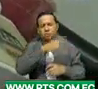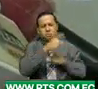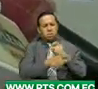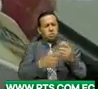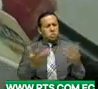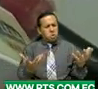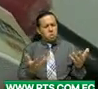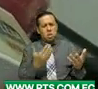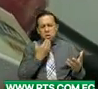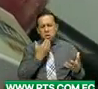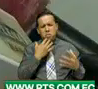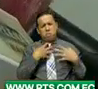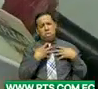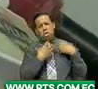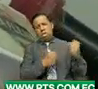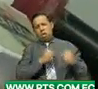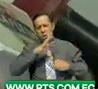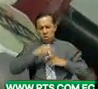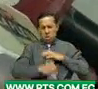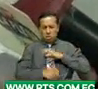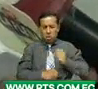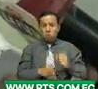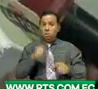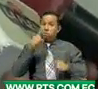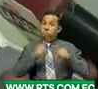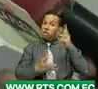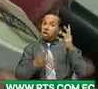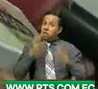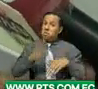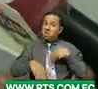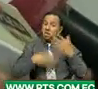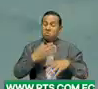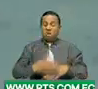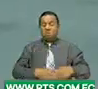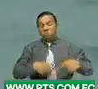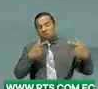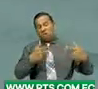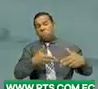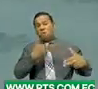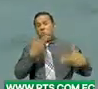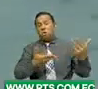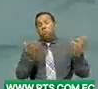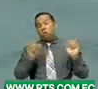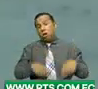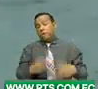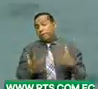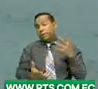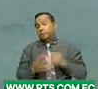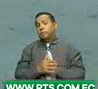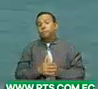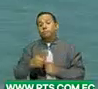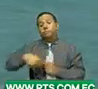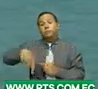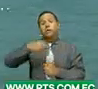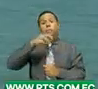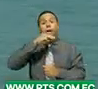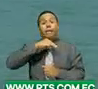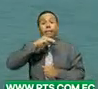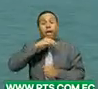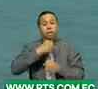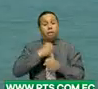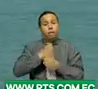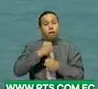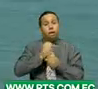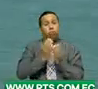momento en que ya no les importará o morir el 1 o matar al otro armadores pesqueros demanda afirman que son 250.000